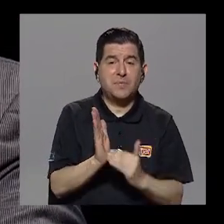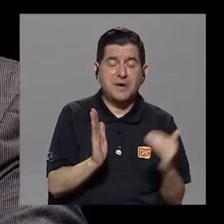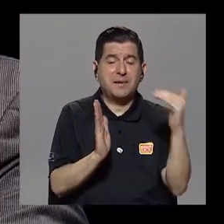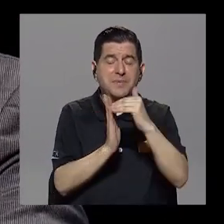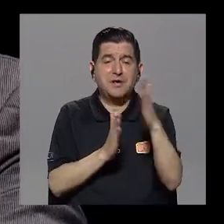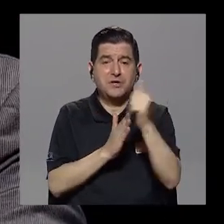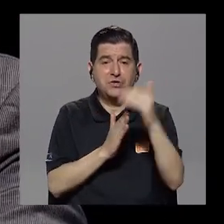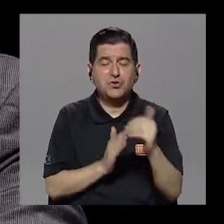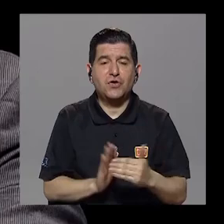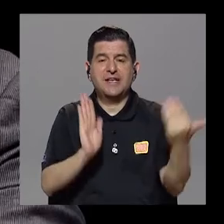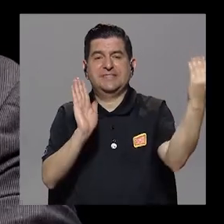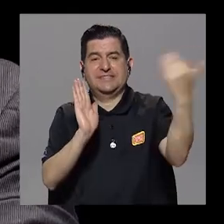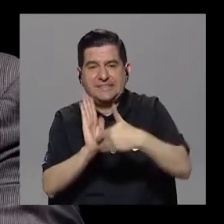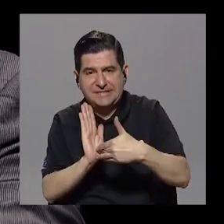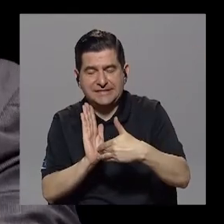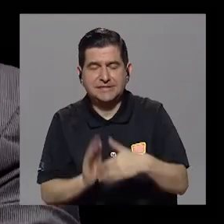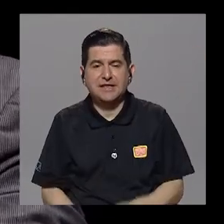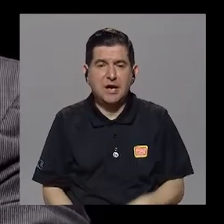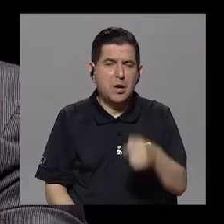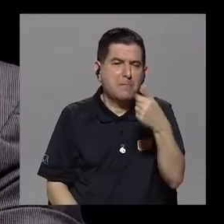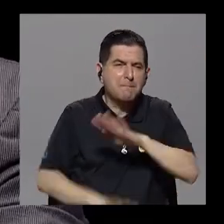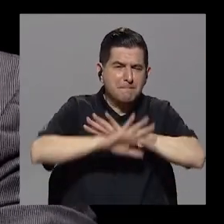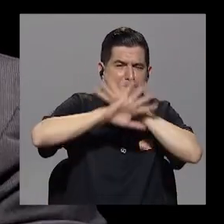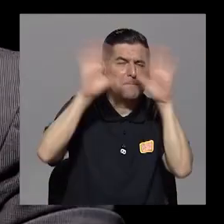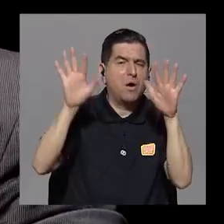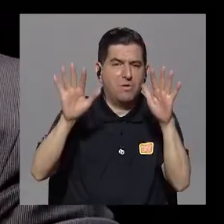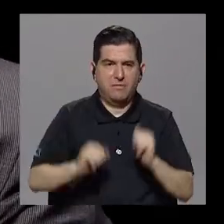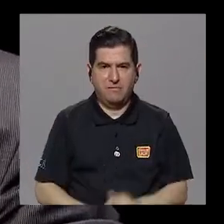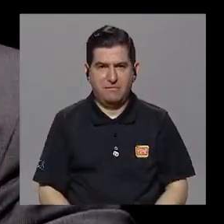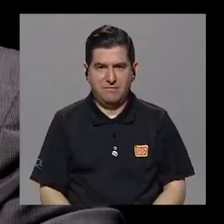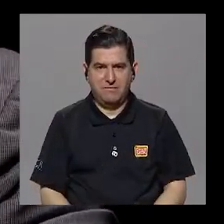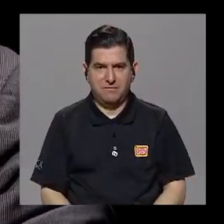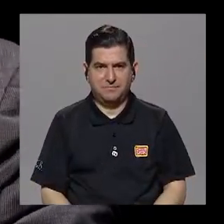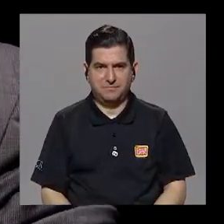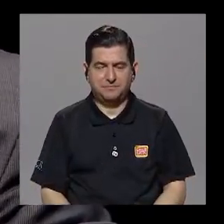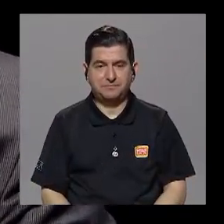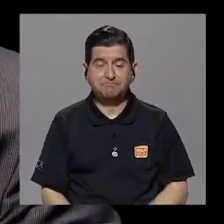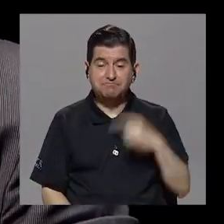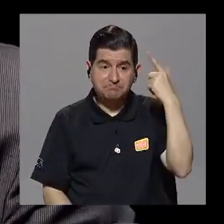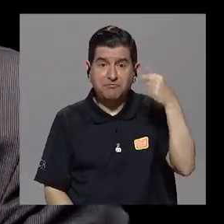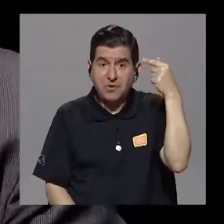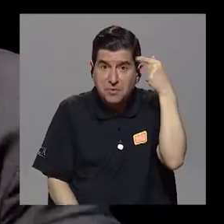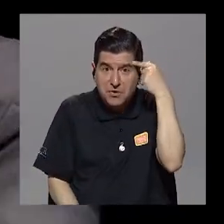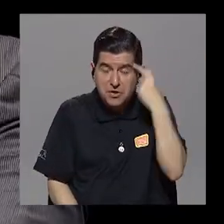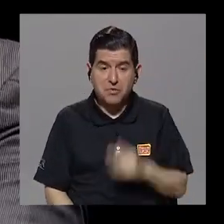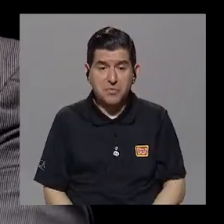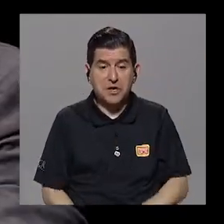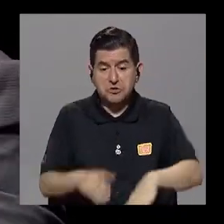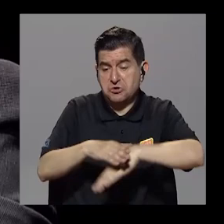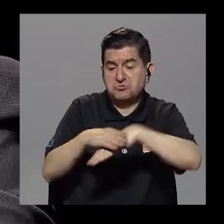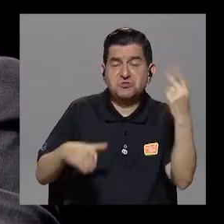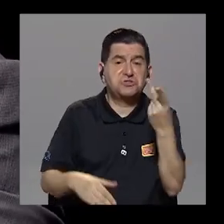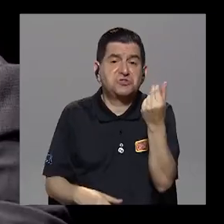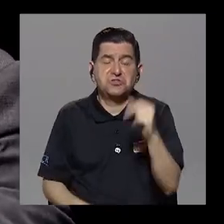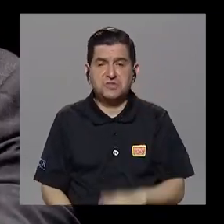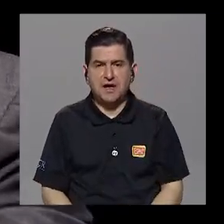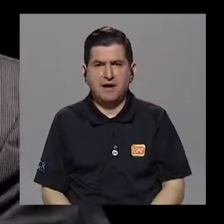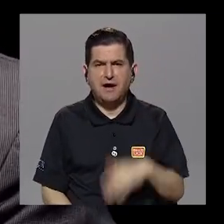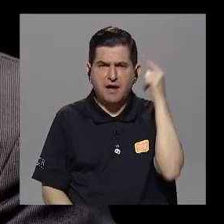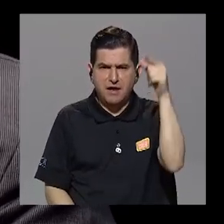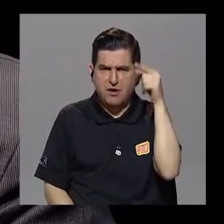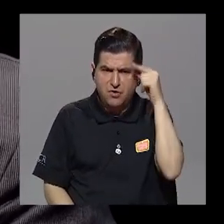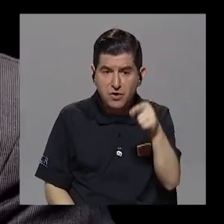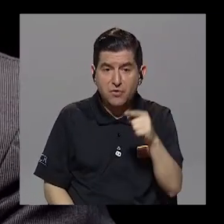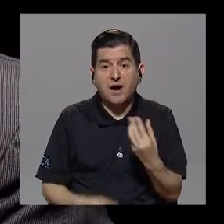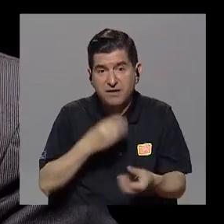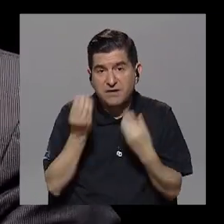mil millones de dólares. Entonces, claro, se ve muy poco transparente, porque en uno, muy poco transparente, el Estado llega y sacó el dinero. Ahí es como